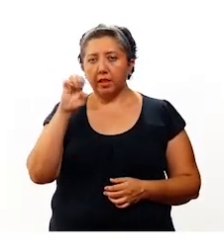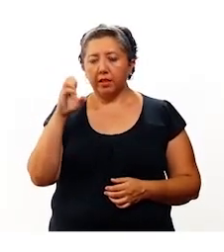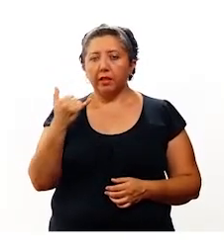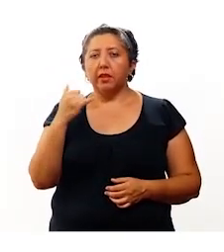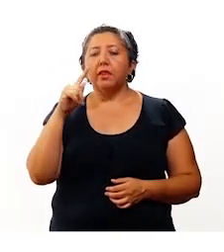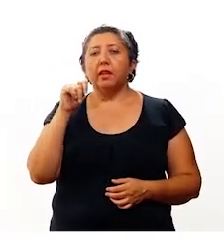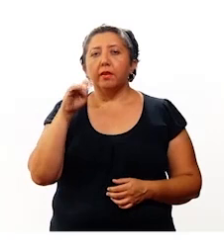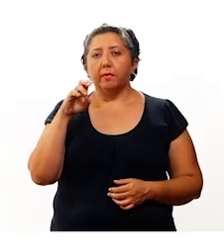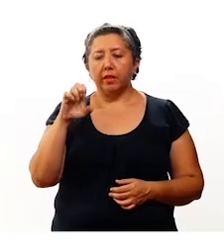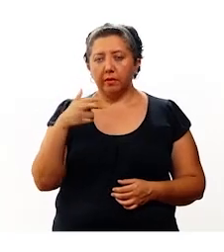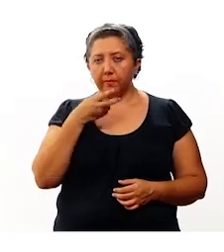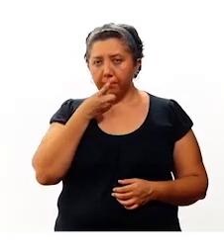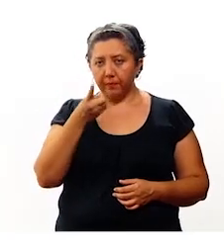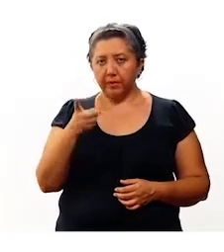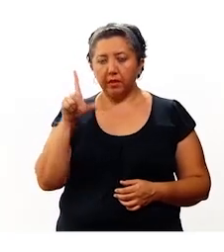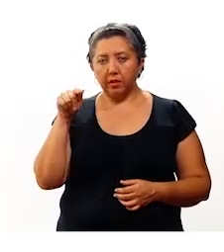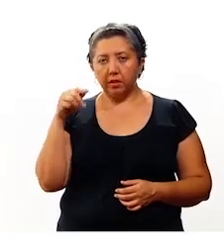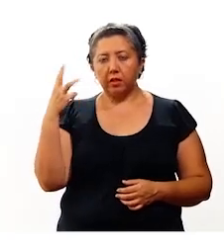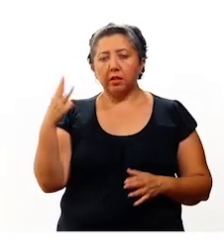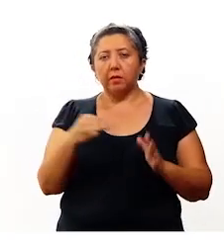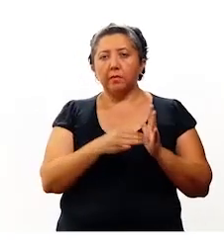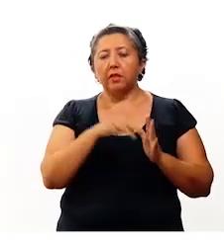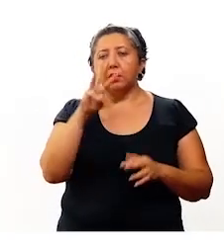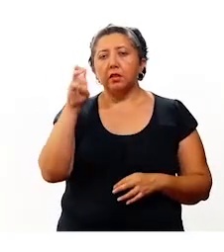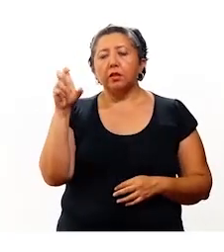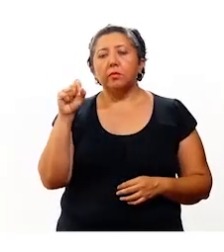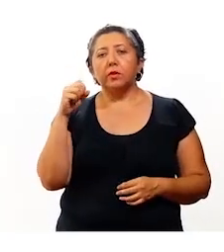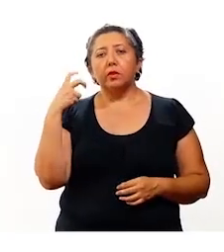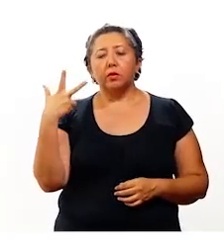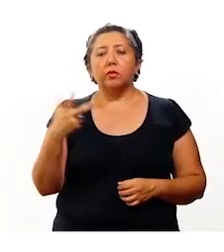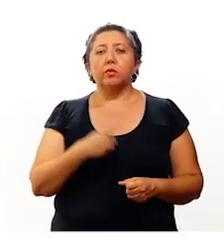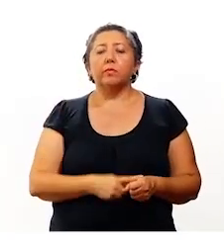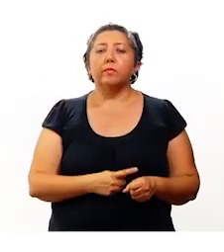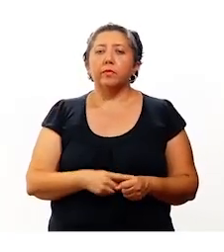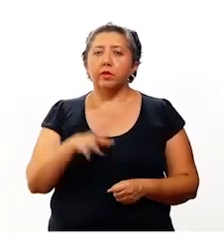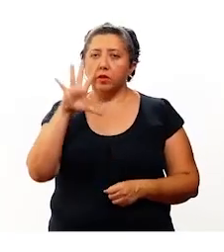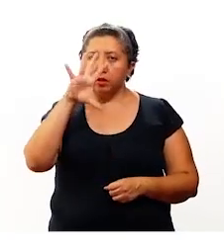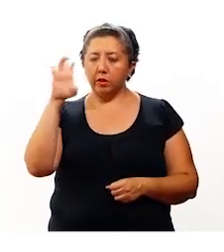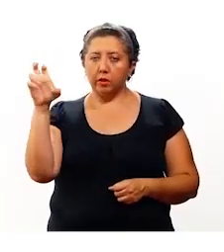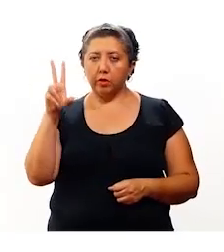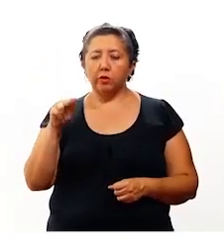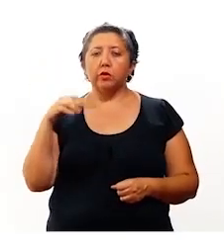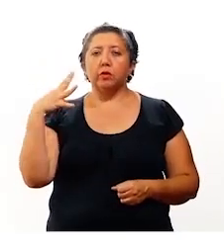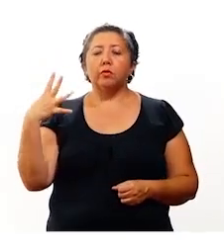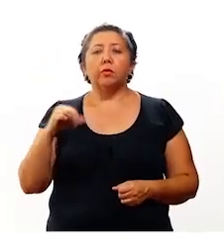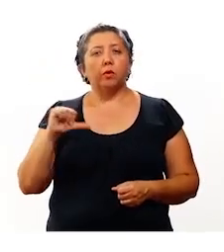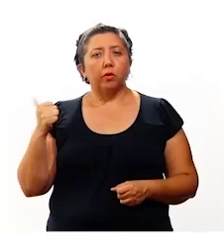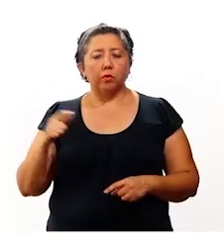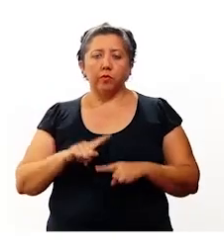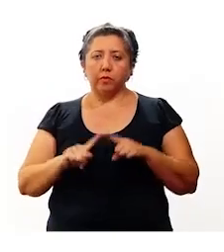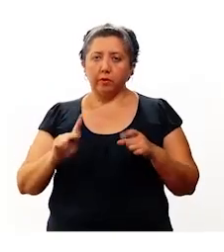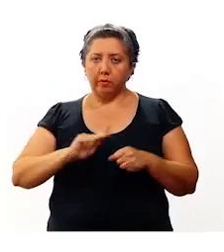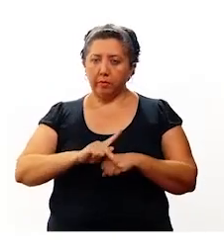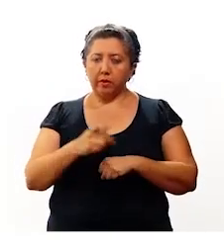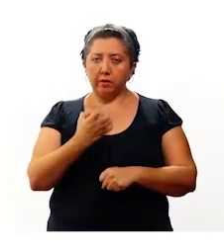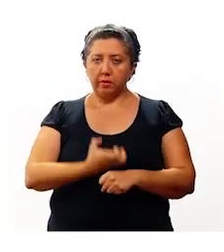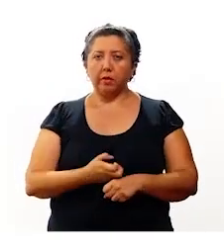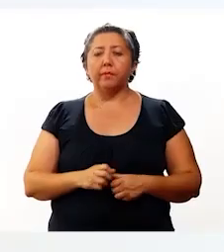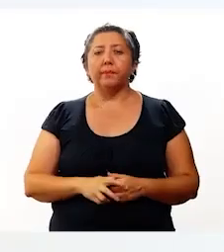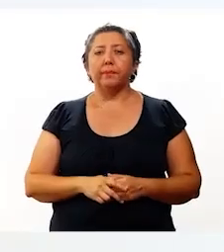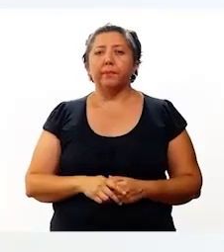Tamec. De los 73.328 casos positivos, 584 son de otro país u otro